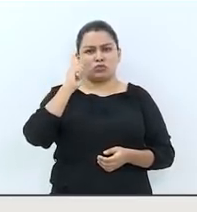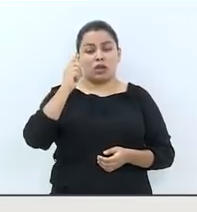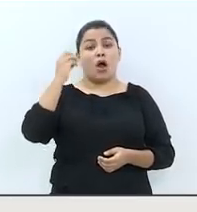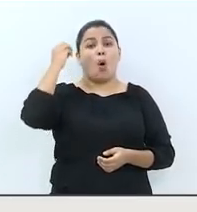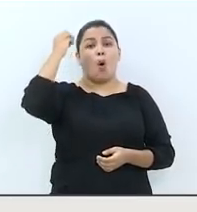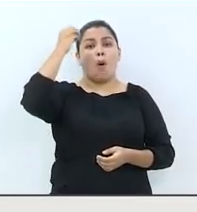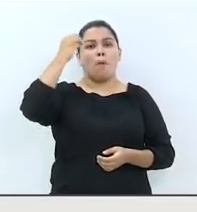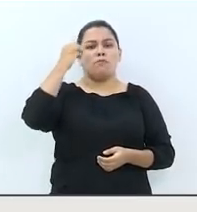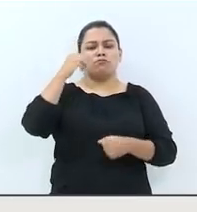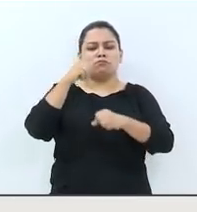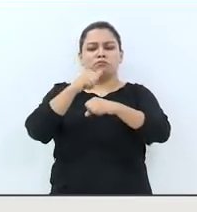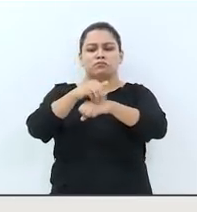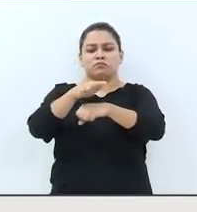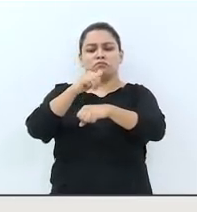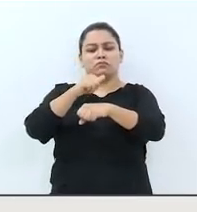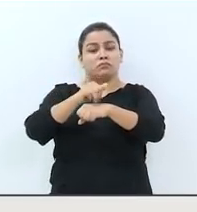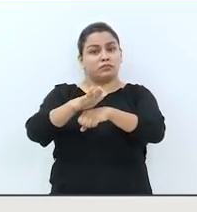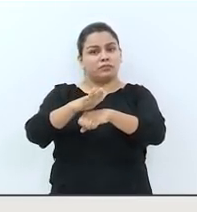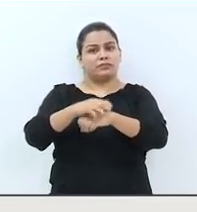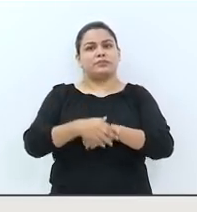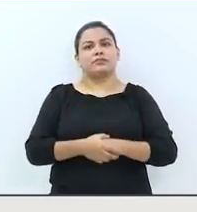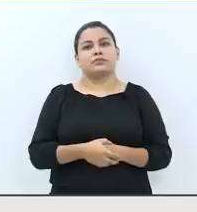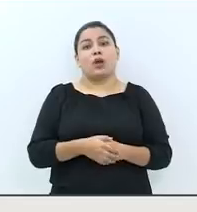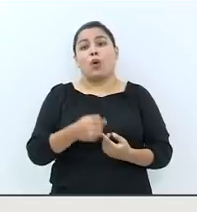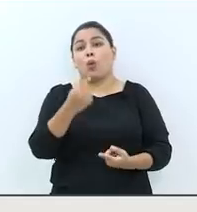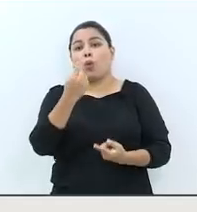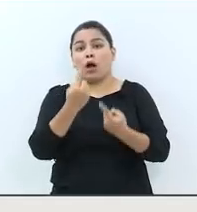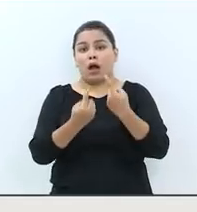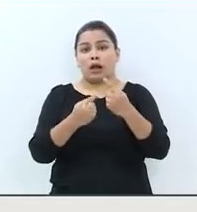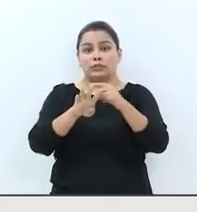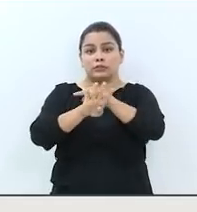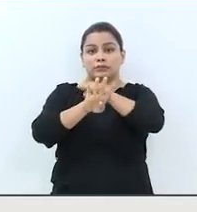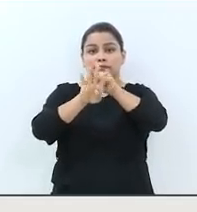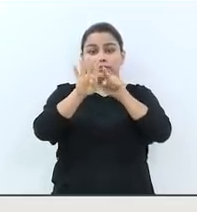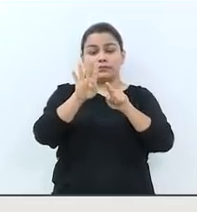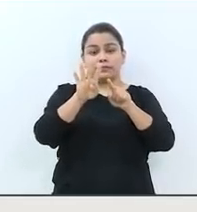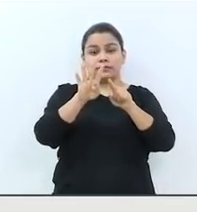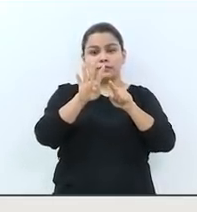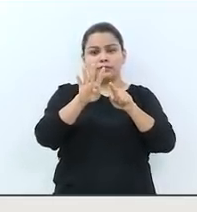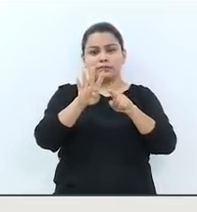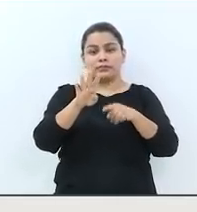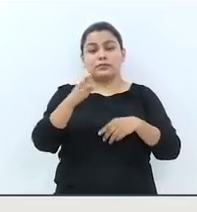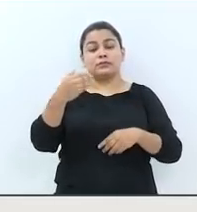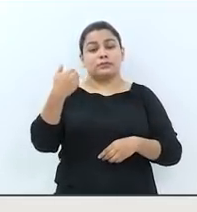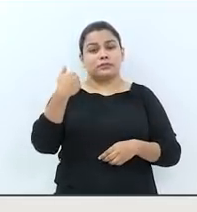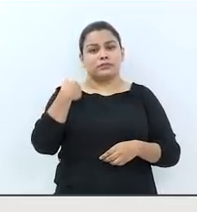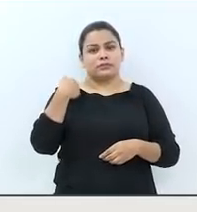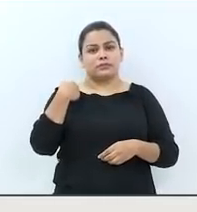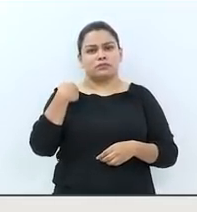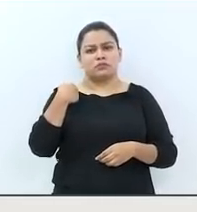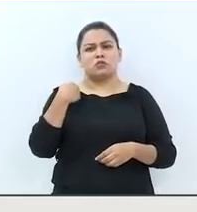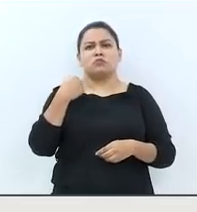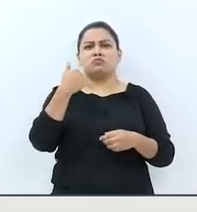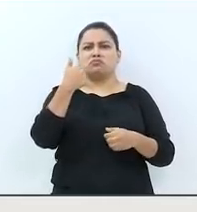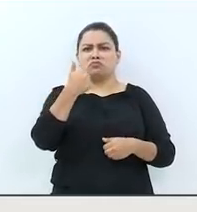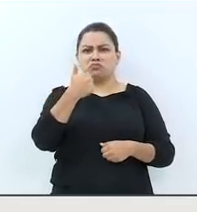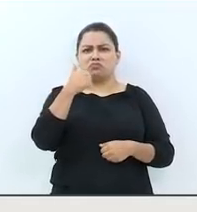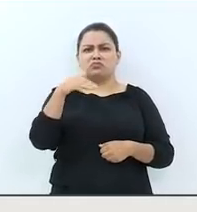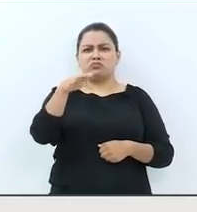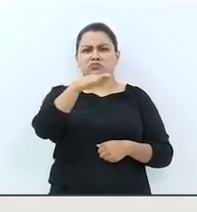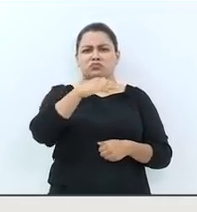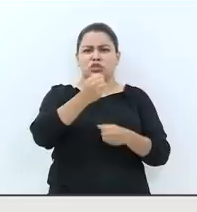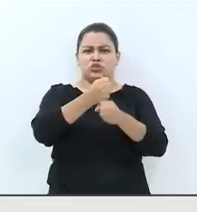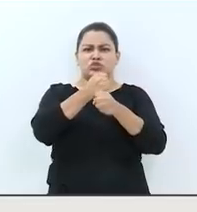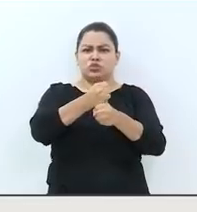vayan retroalimentando por el chat. ¿Cuáles son estas cuatro áreas? Ya tenemos que es la generación de ambientes positivos y seguros, que